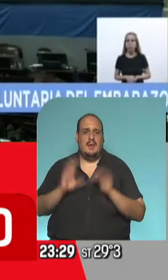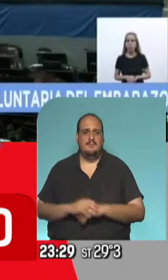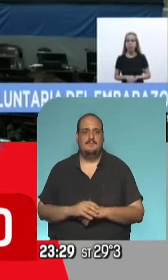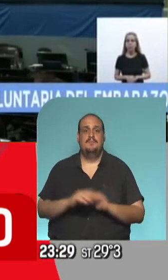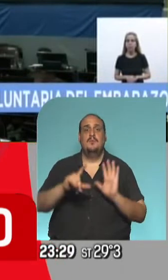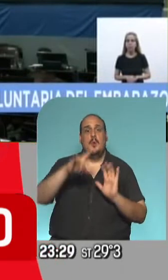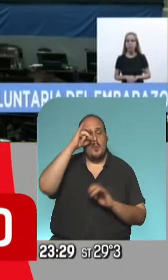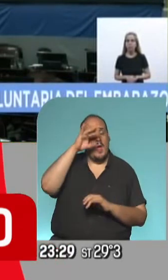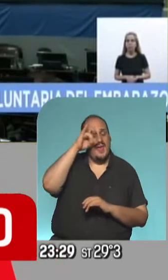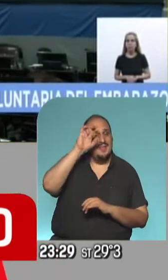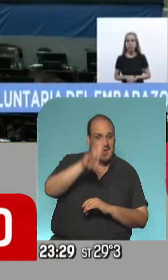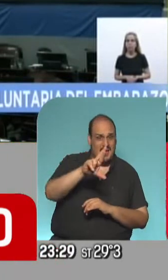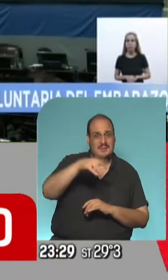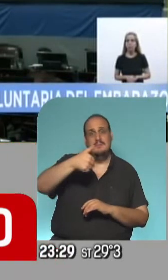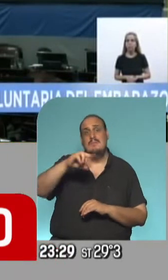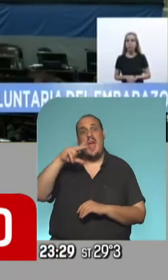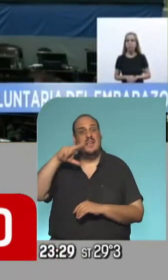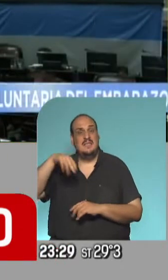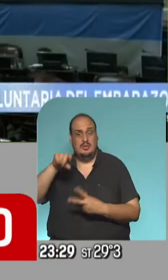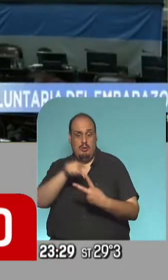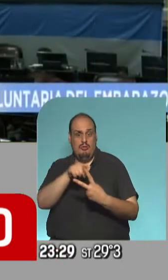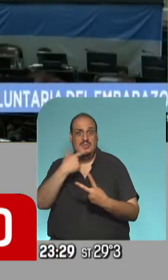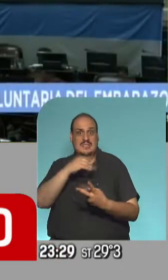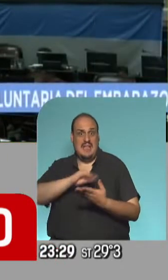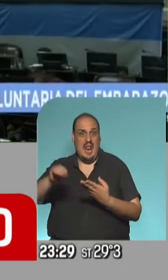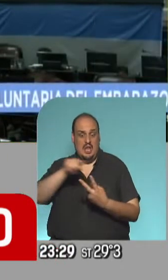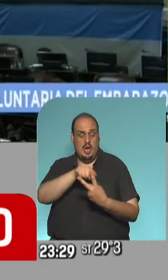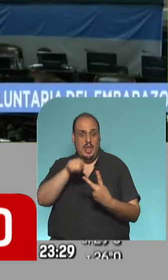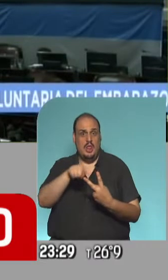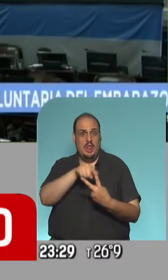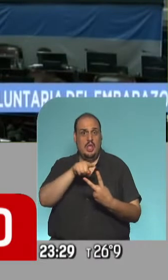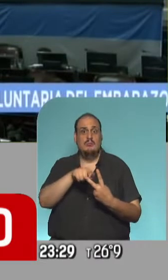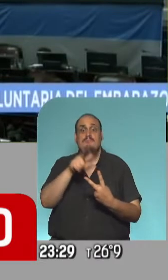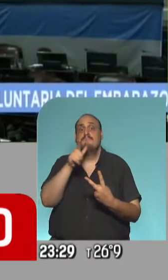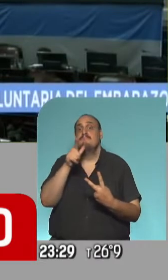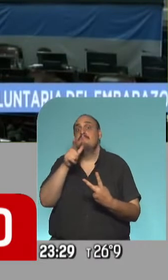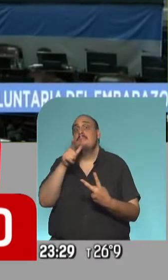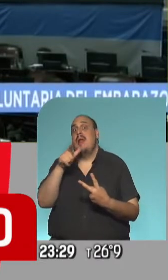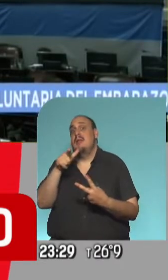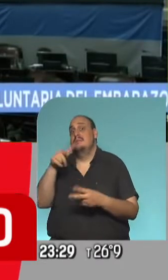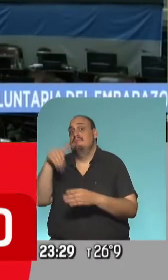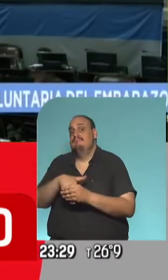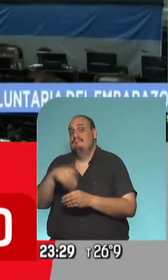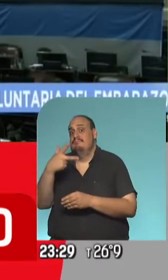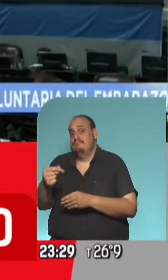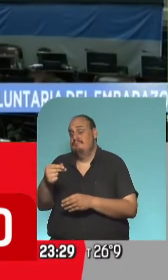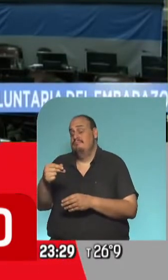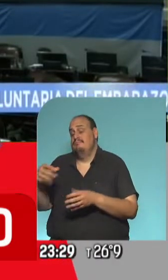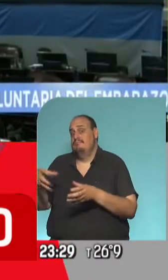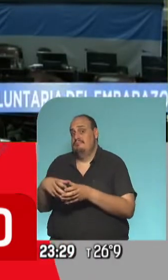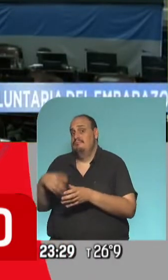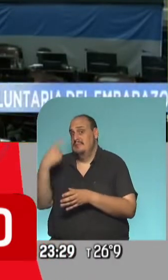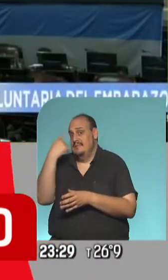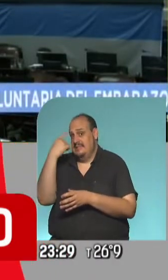Cuader y de Marino. Recordemos, dos senadores que en principio se suponía que iban a votar por la negativa. Eran votos celestes, con lo cual la